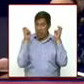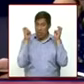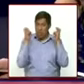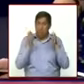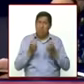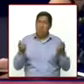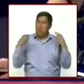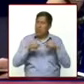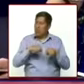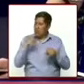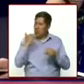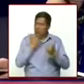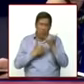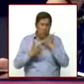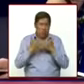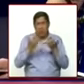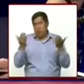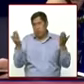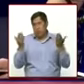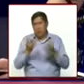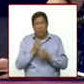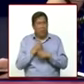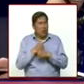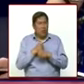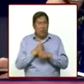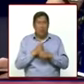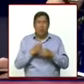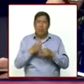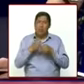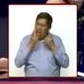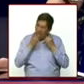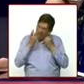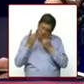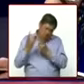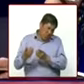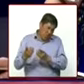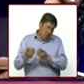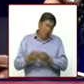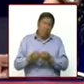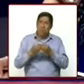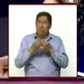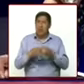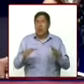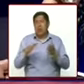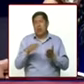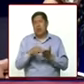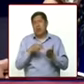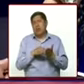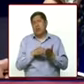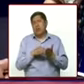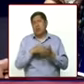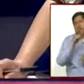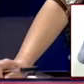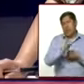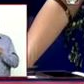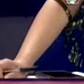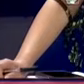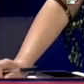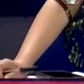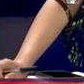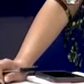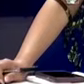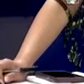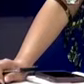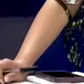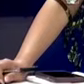punto, mientras otros sectores, sobre todo el productivo, están denunciando pérdidas millonarias y daño económico en el país.